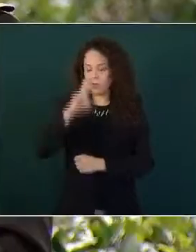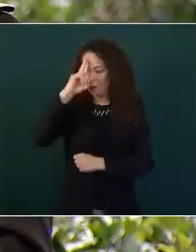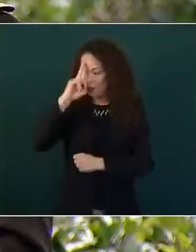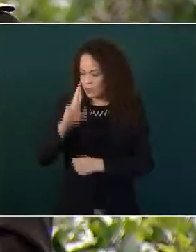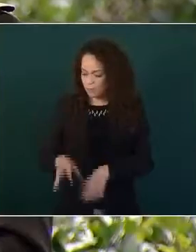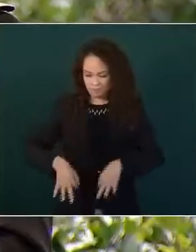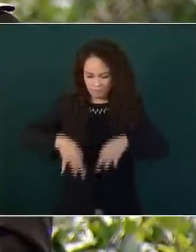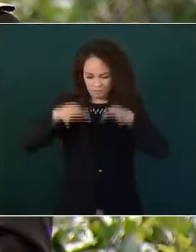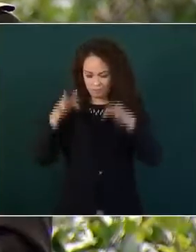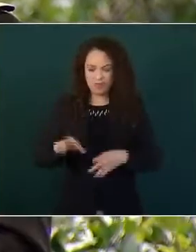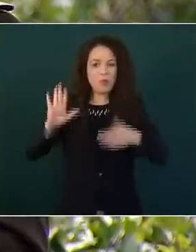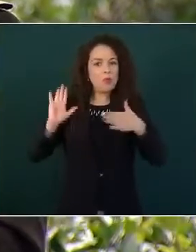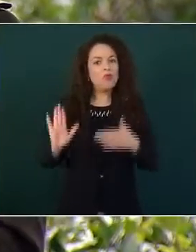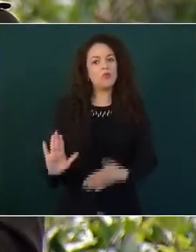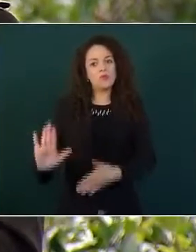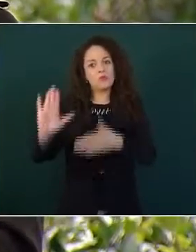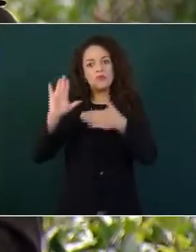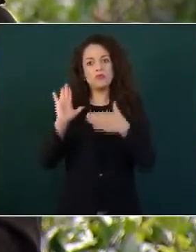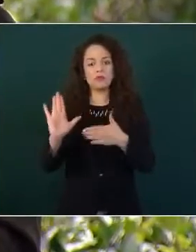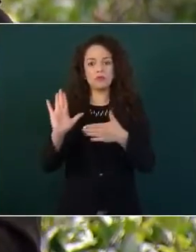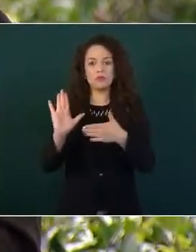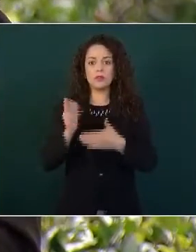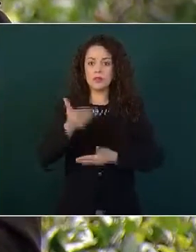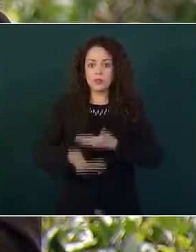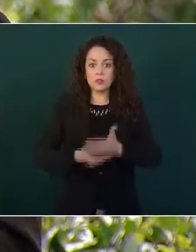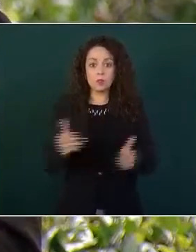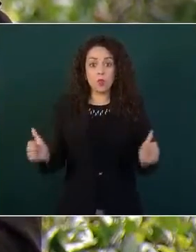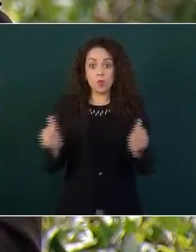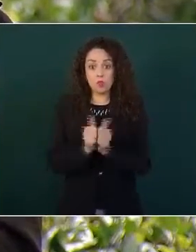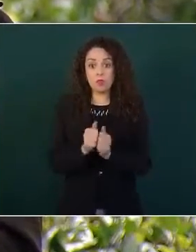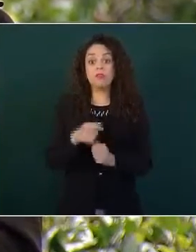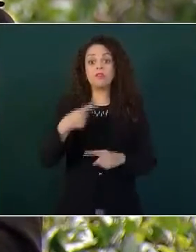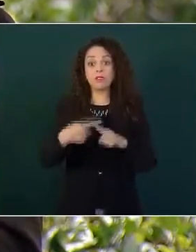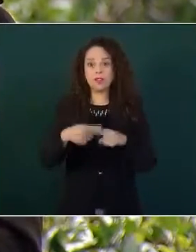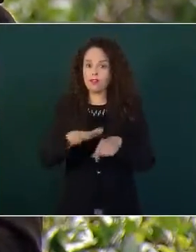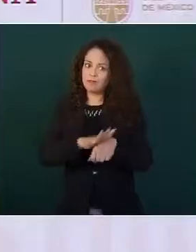y compromiso de servicio con el pueblo de México.